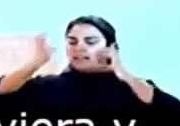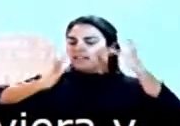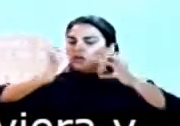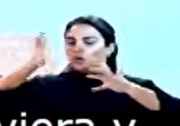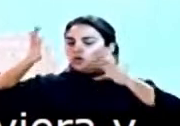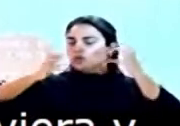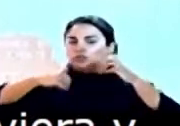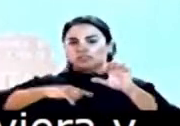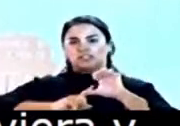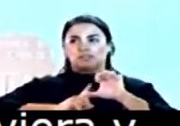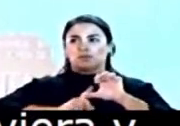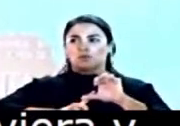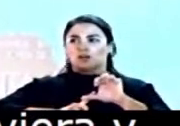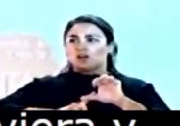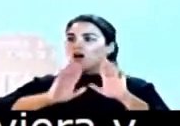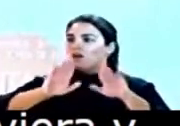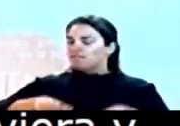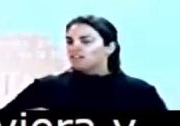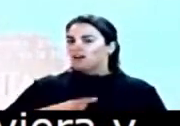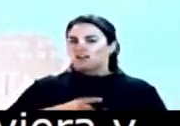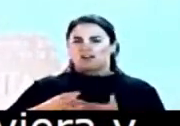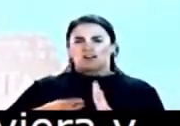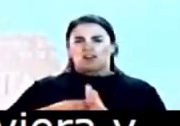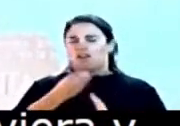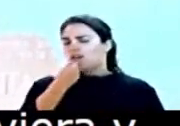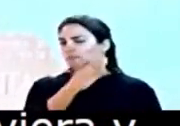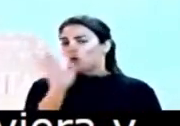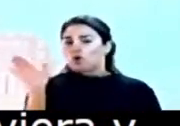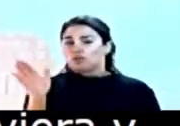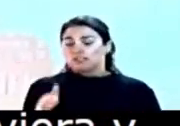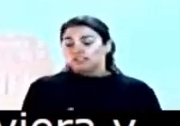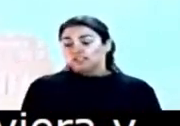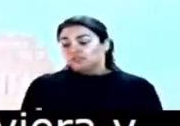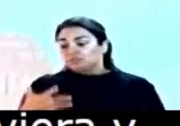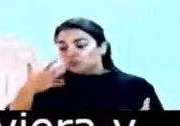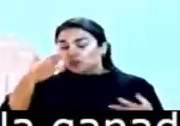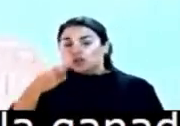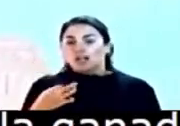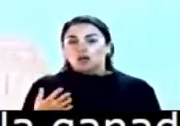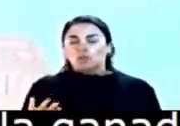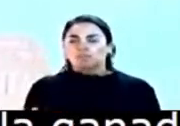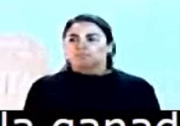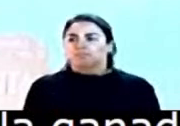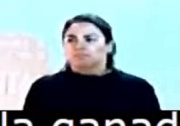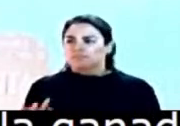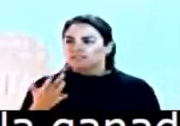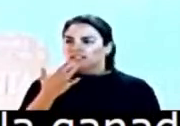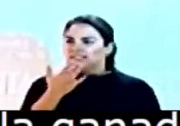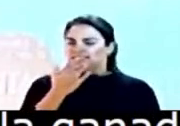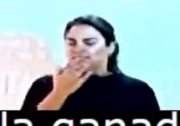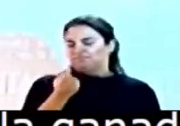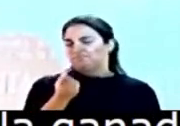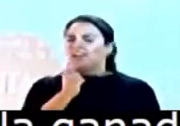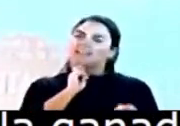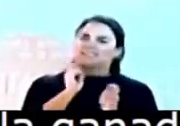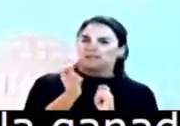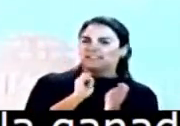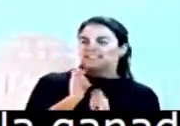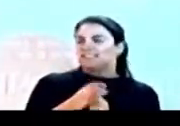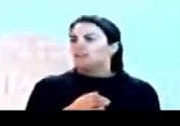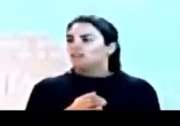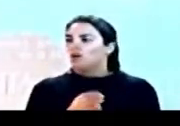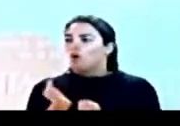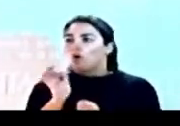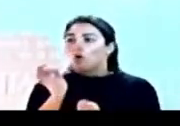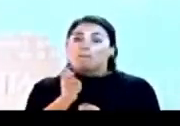ganadería de Extremadura tiene la mejor de las calidades. Yo creo que cuando se hace una entrevista, cuando se está delante